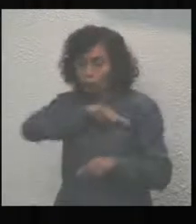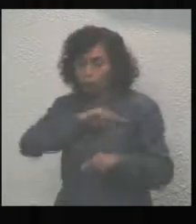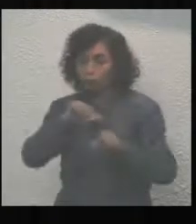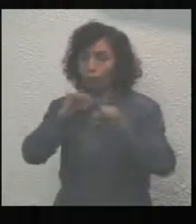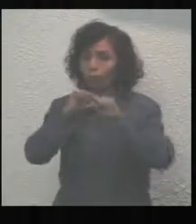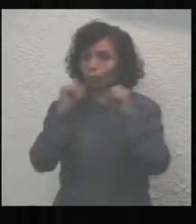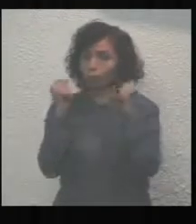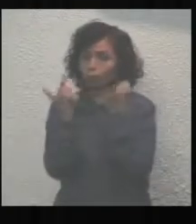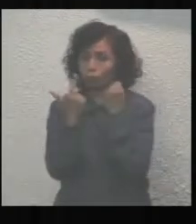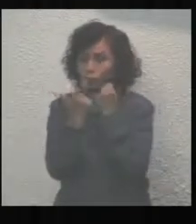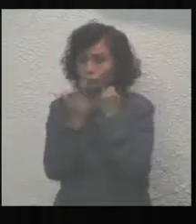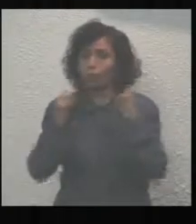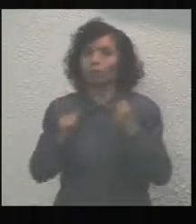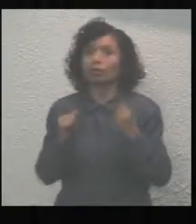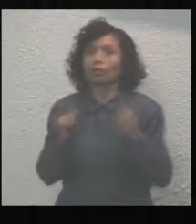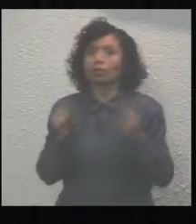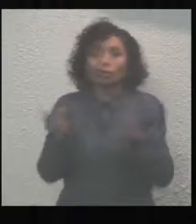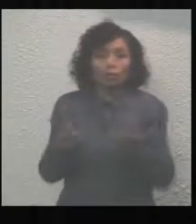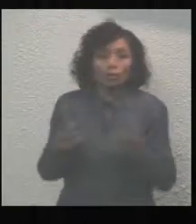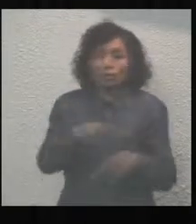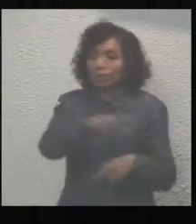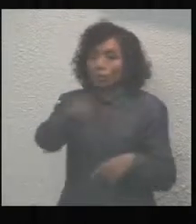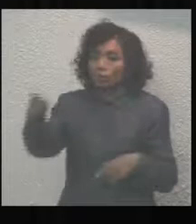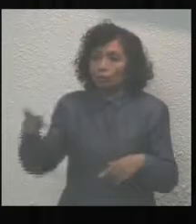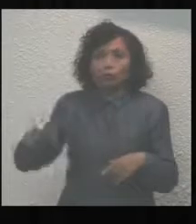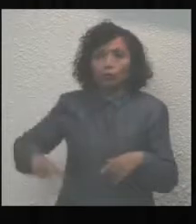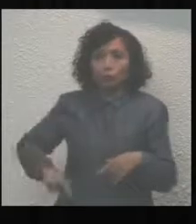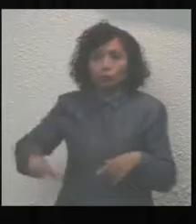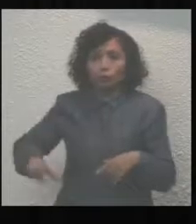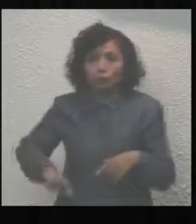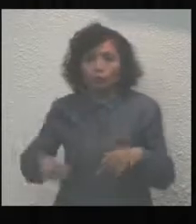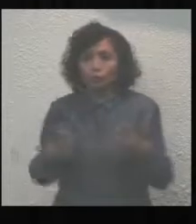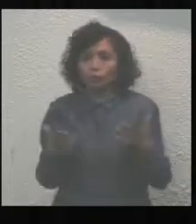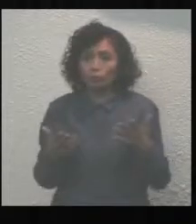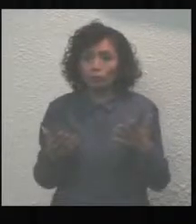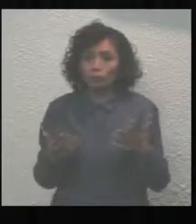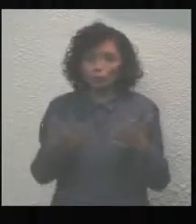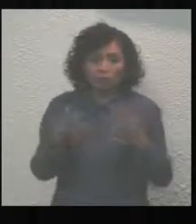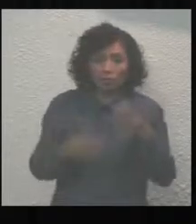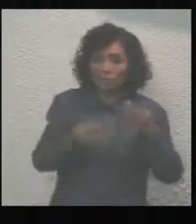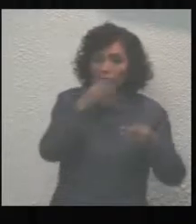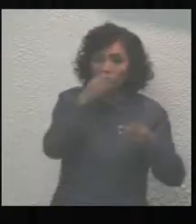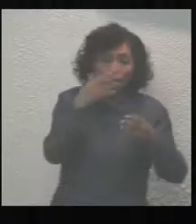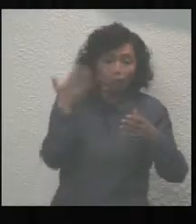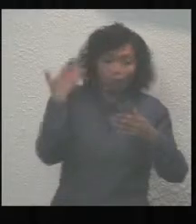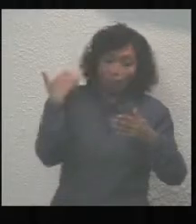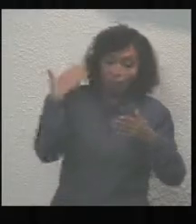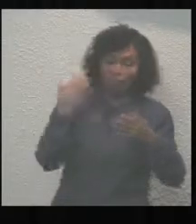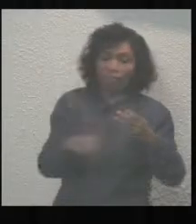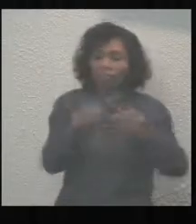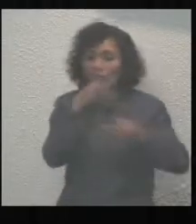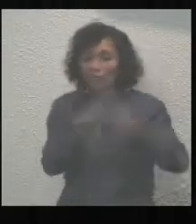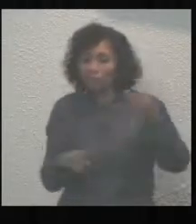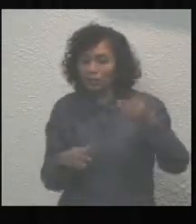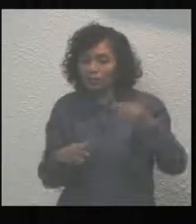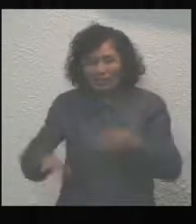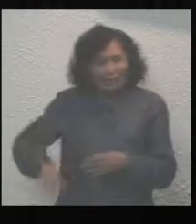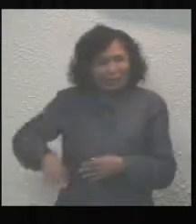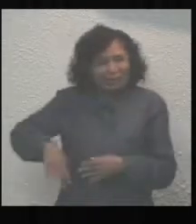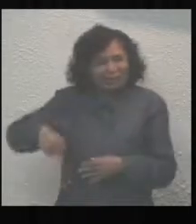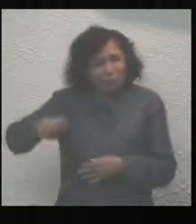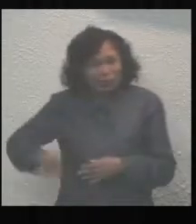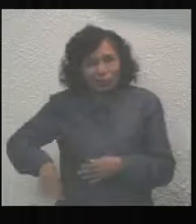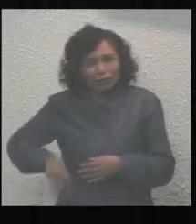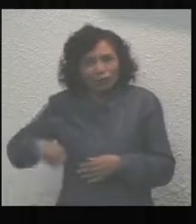hasta ahora Ninguno de los gobiernos locales ni el que terminan y los anteriores se ha esforzado en